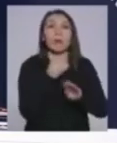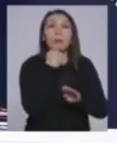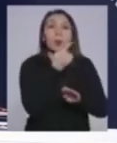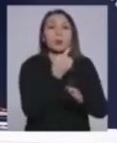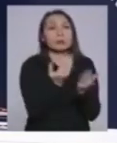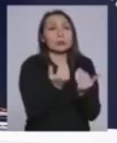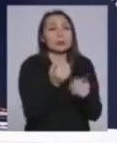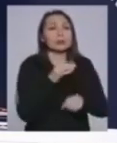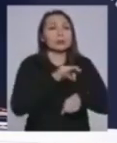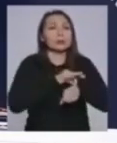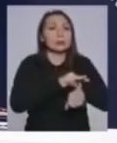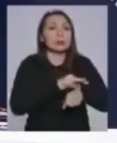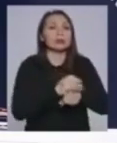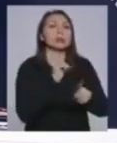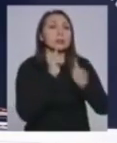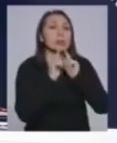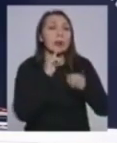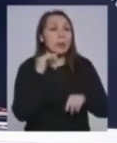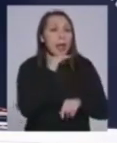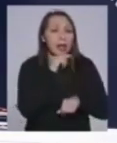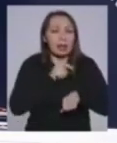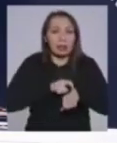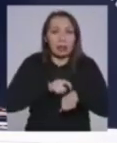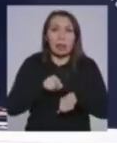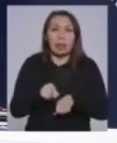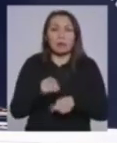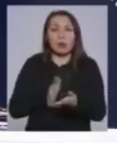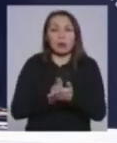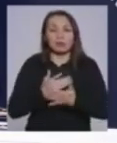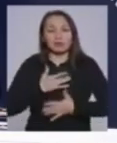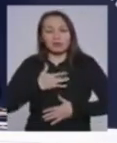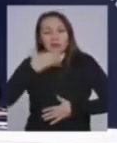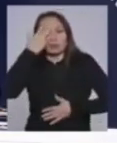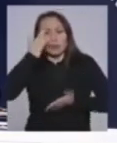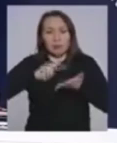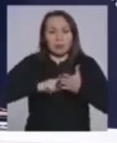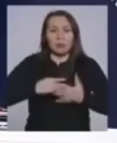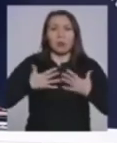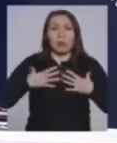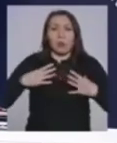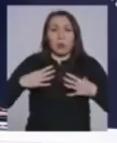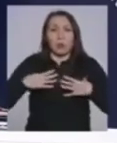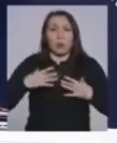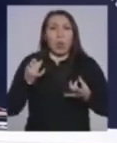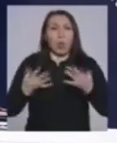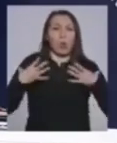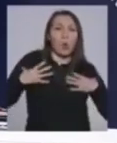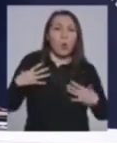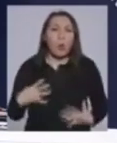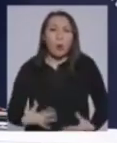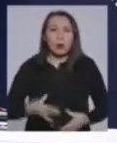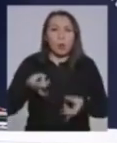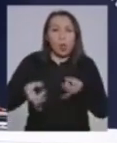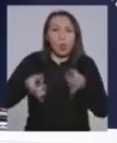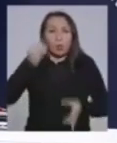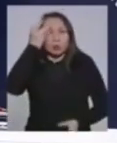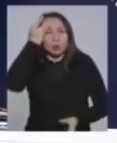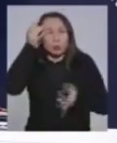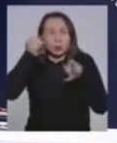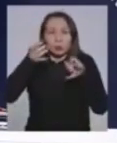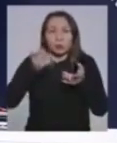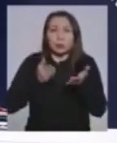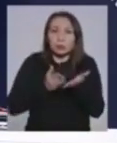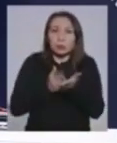hacerse el examen precozmente, aquellas personas que inician con síntomas respiratorios, con dolor de cuerpo, con dolor de cabeza,